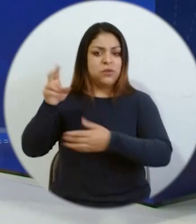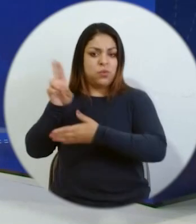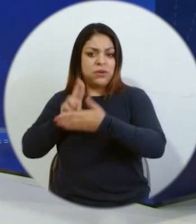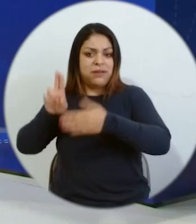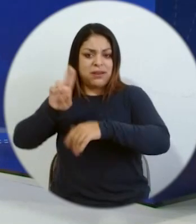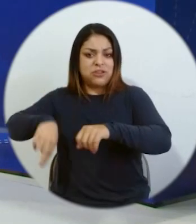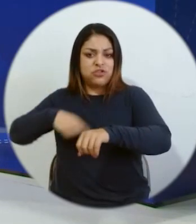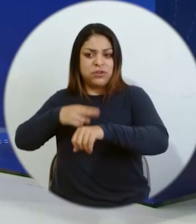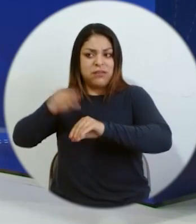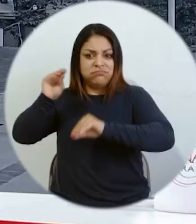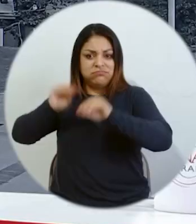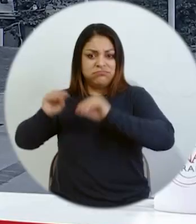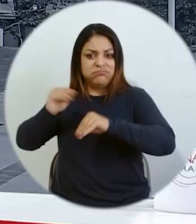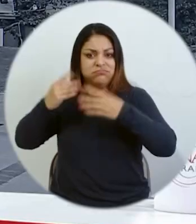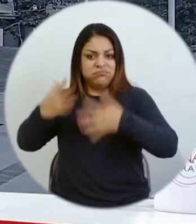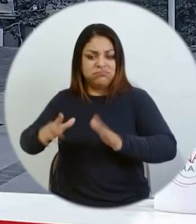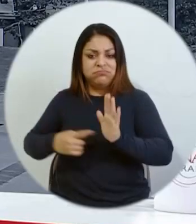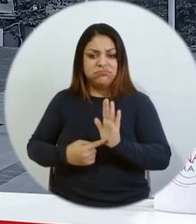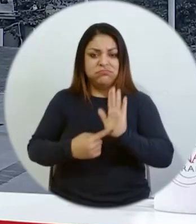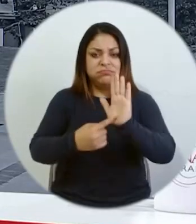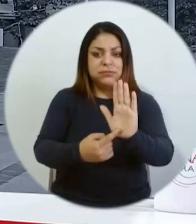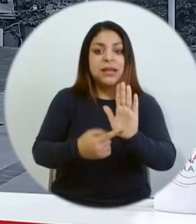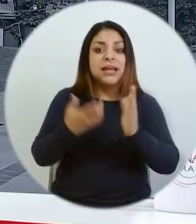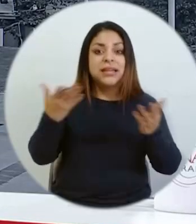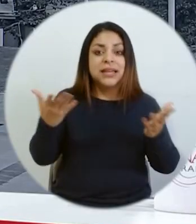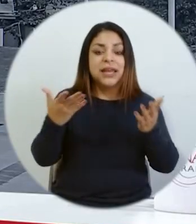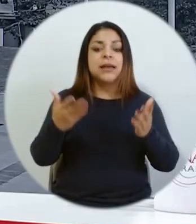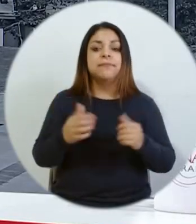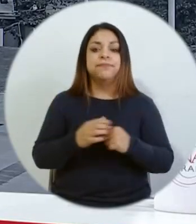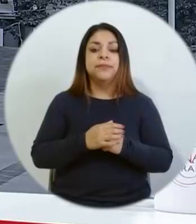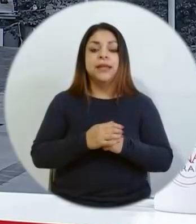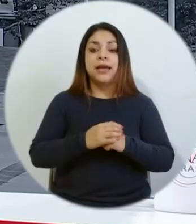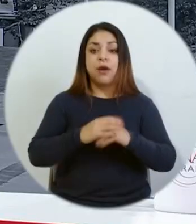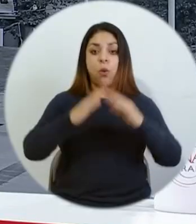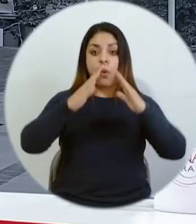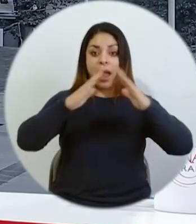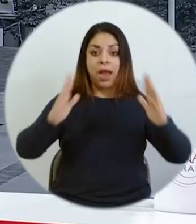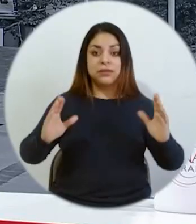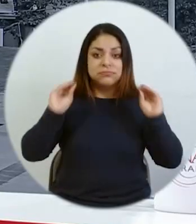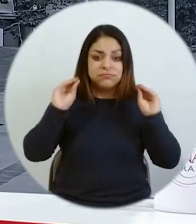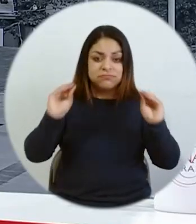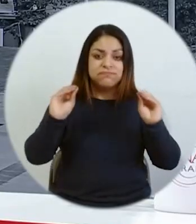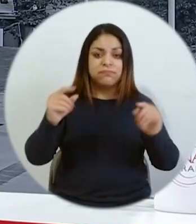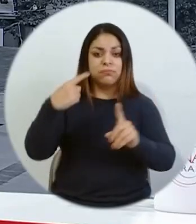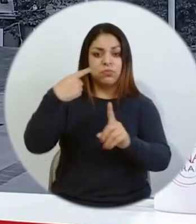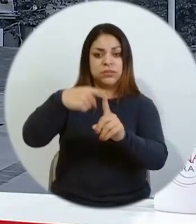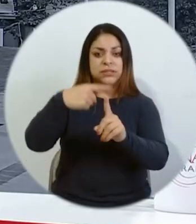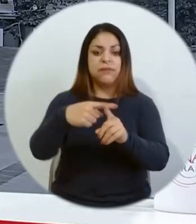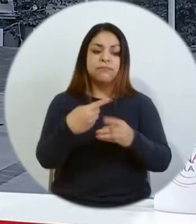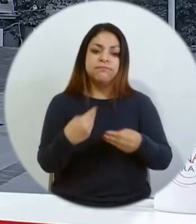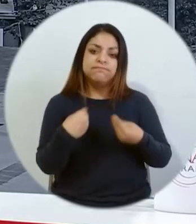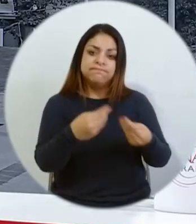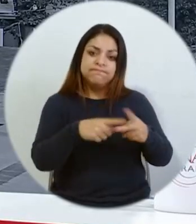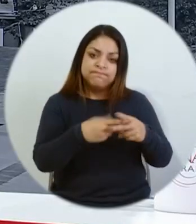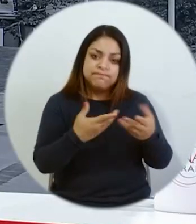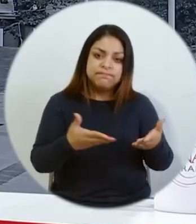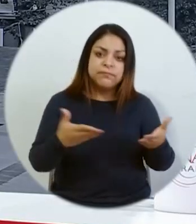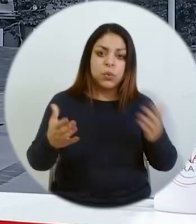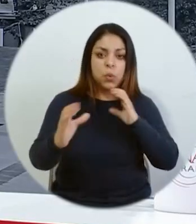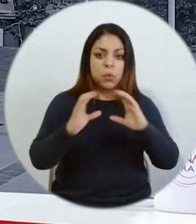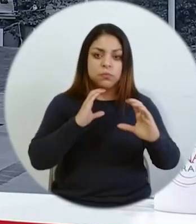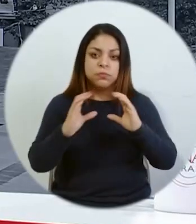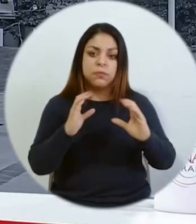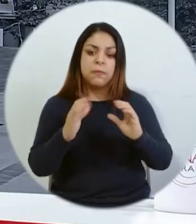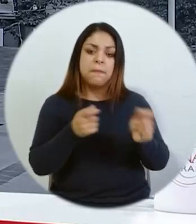Universidad Nacional de que los programas enfocados en la crianza positiva, que dan herramientas para la comunicación, para el manejo de